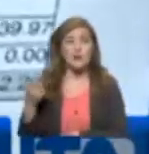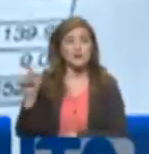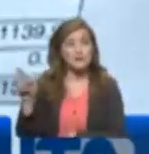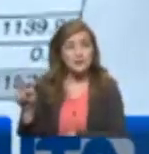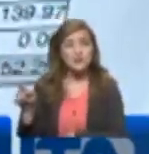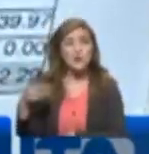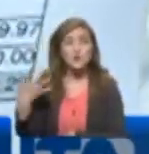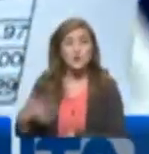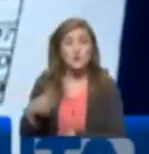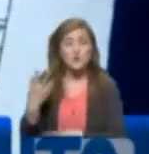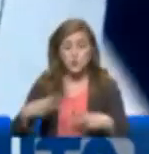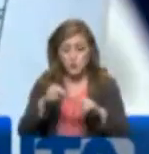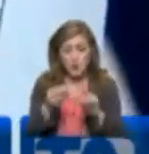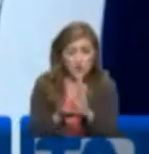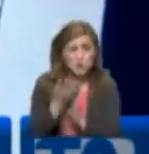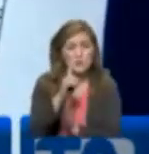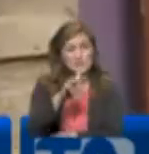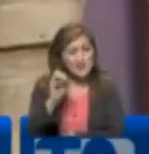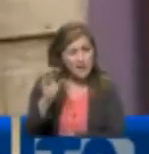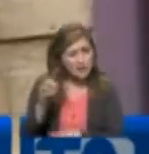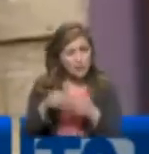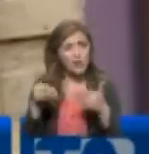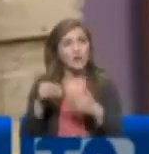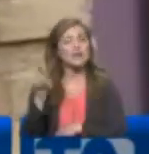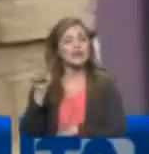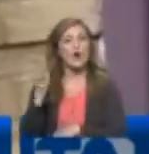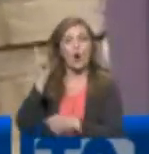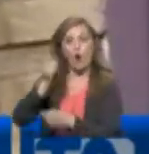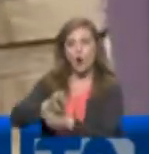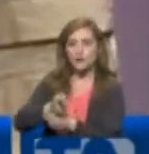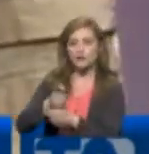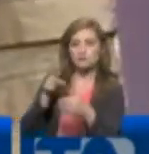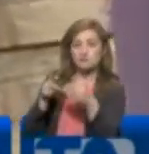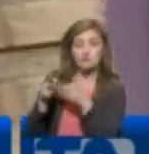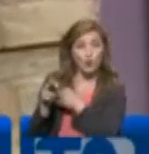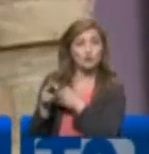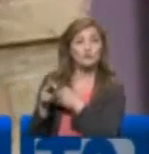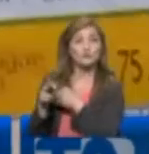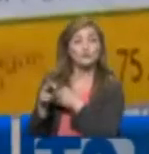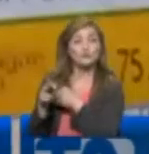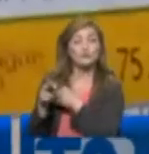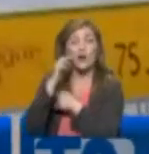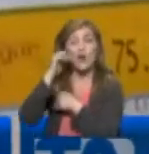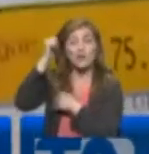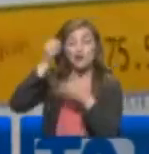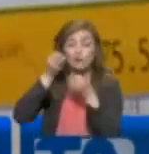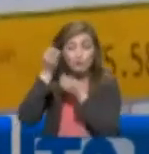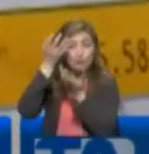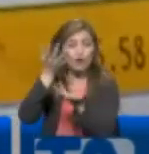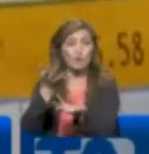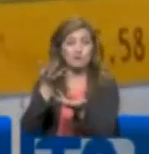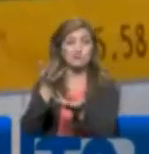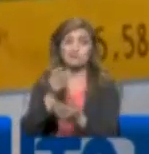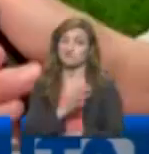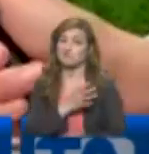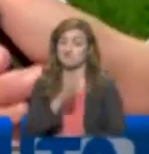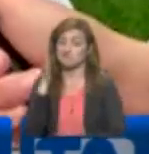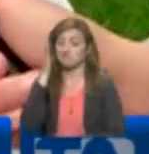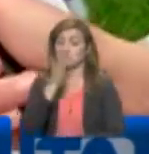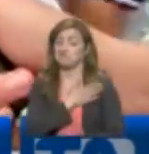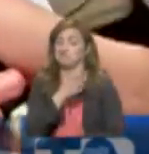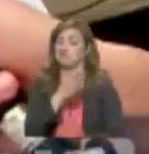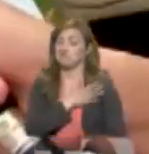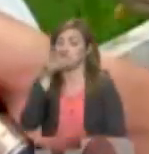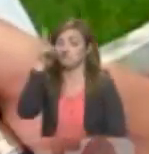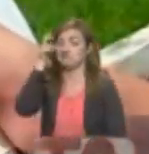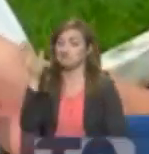muchos casos supera los $100, la disposición de no cortar el servicio de energía eléctrica que ayer anunció CNL no convence. Y hasta ahora de